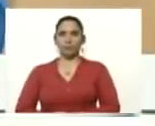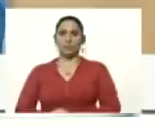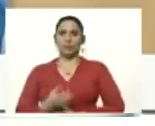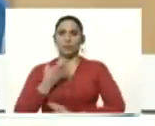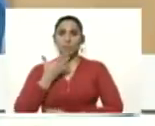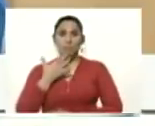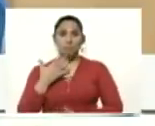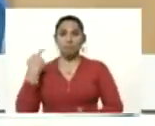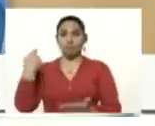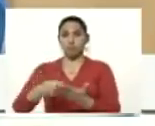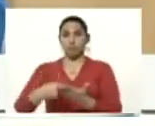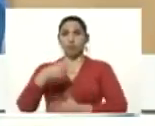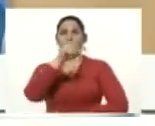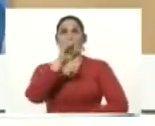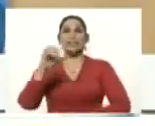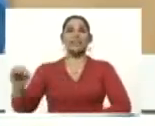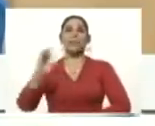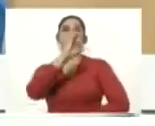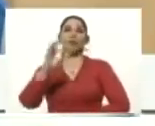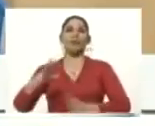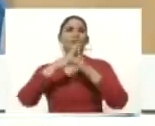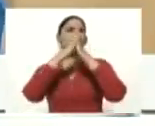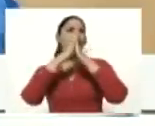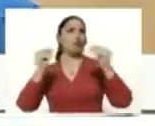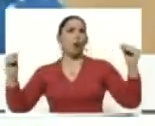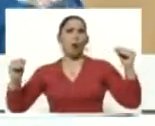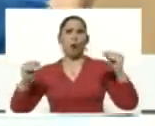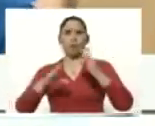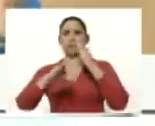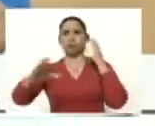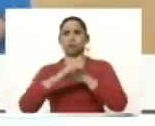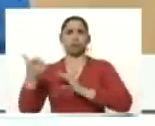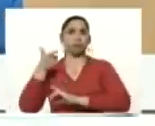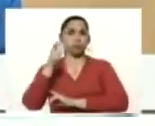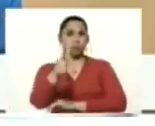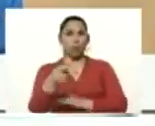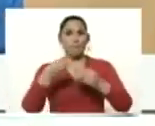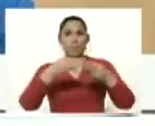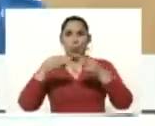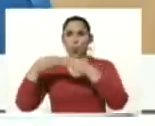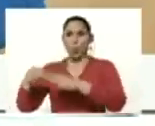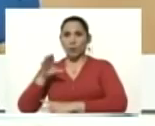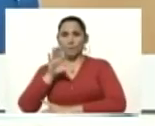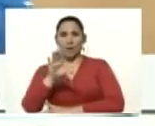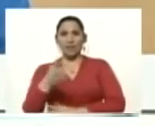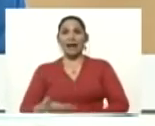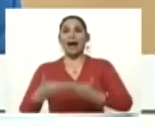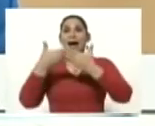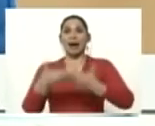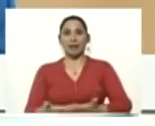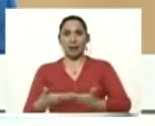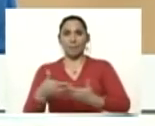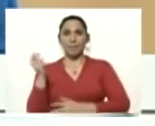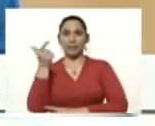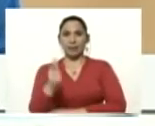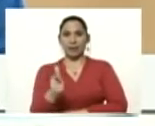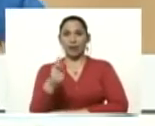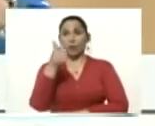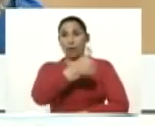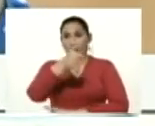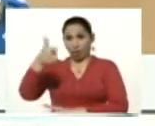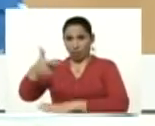Subsidio al 100% de todo el transporte público del país. De carga y de pasajeros. Cada gobernador tiene su